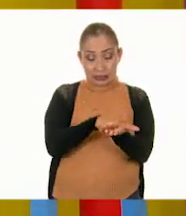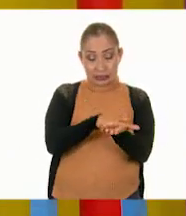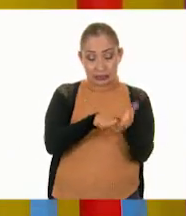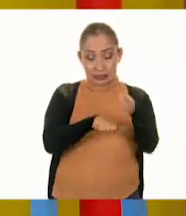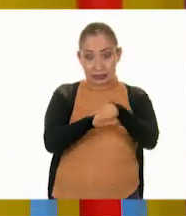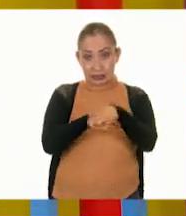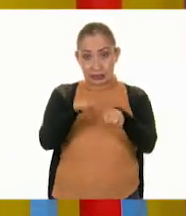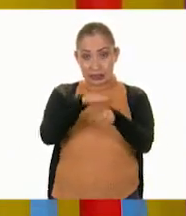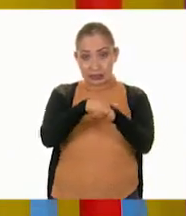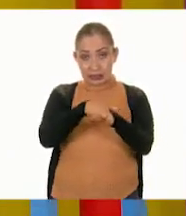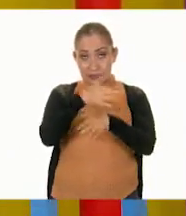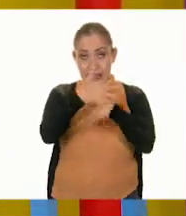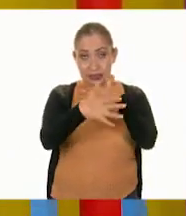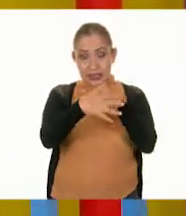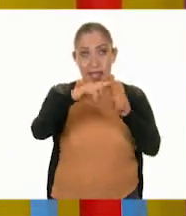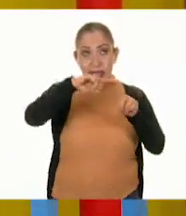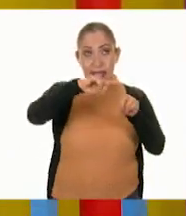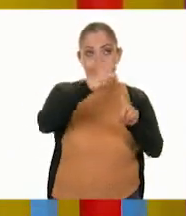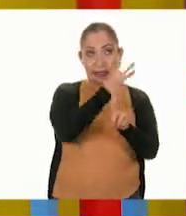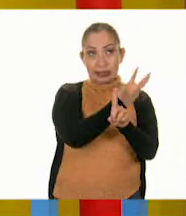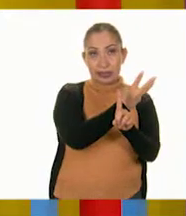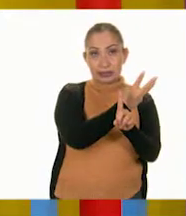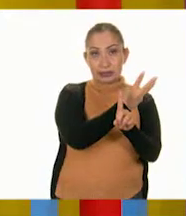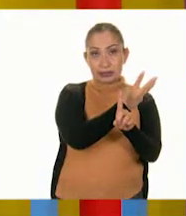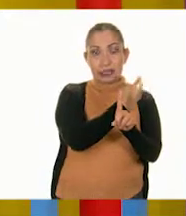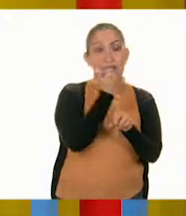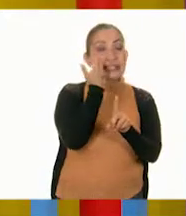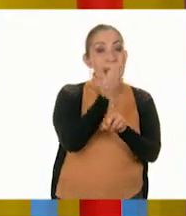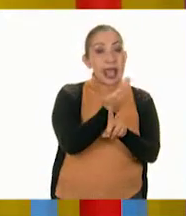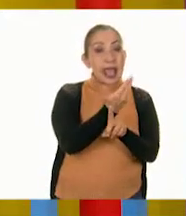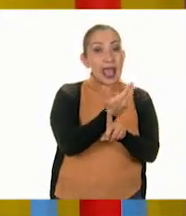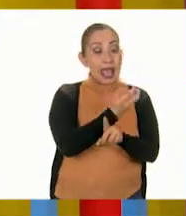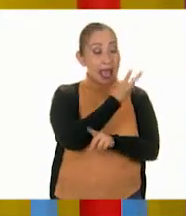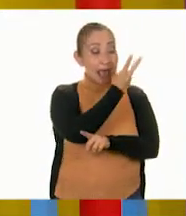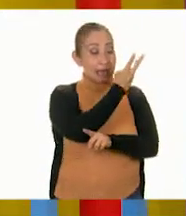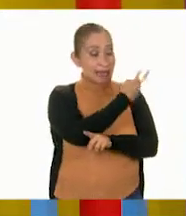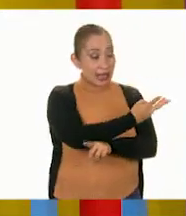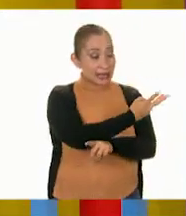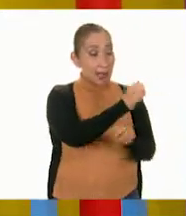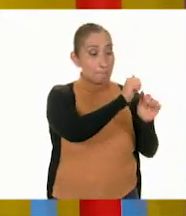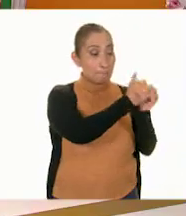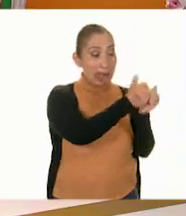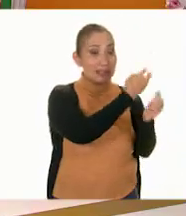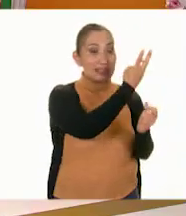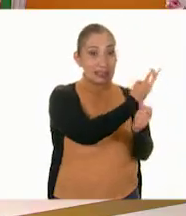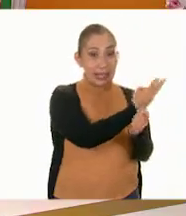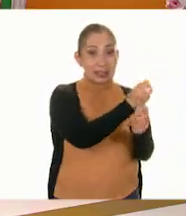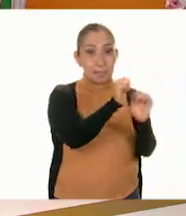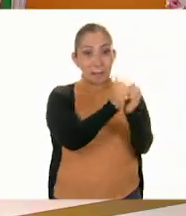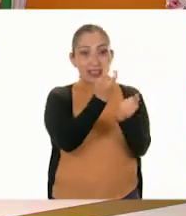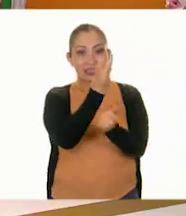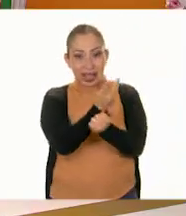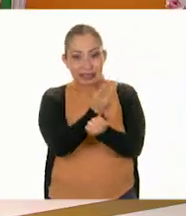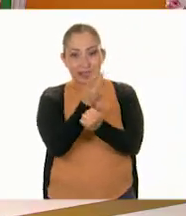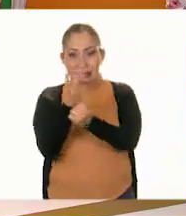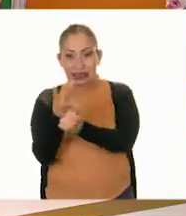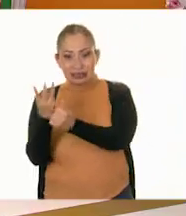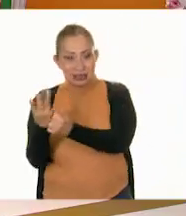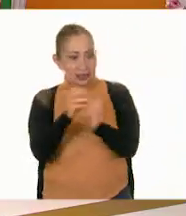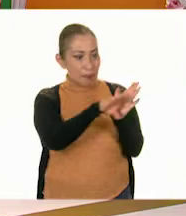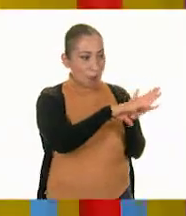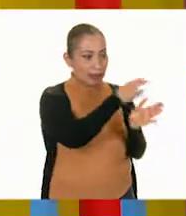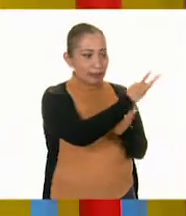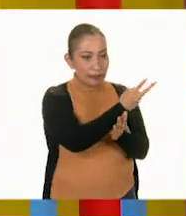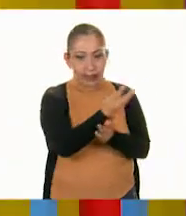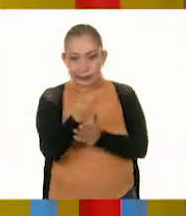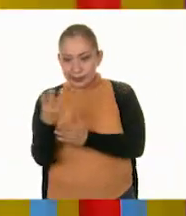caso, ajá, entre 3, porque quiere poner 3 en cada mollete. Ah, ok, entonces el resultado serían justamente la cantidad de molletes que le